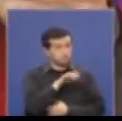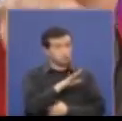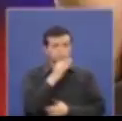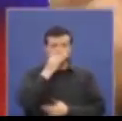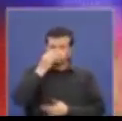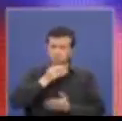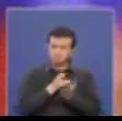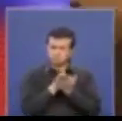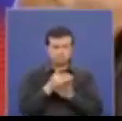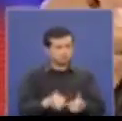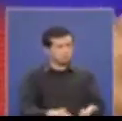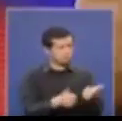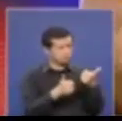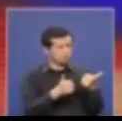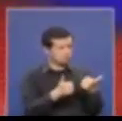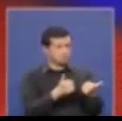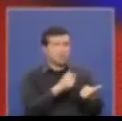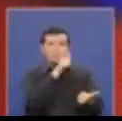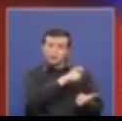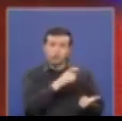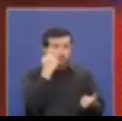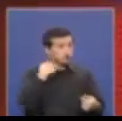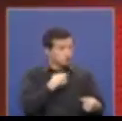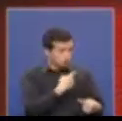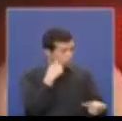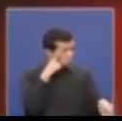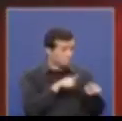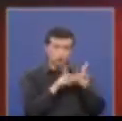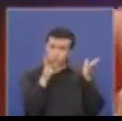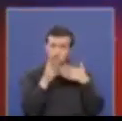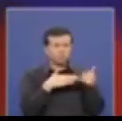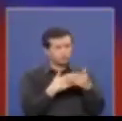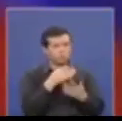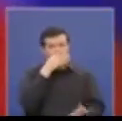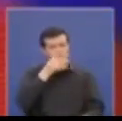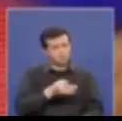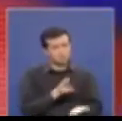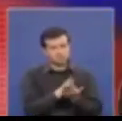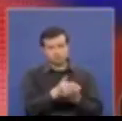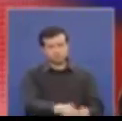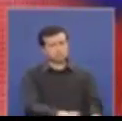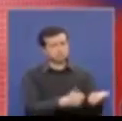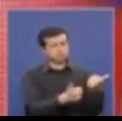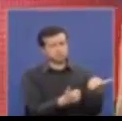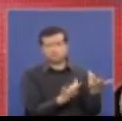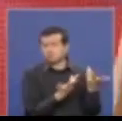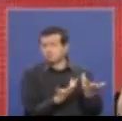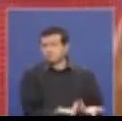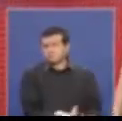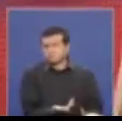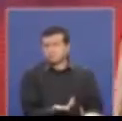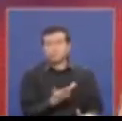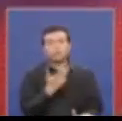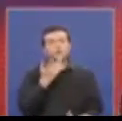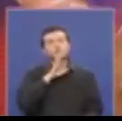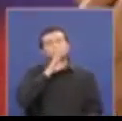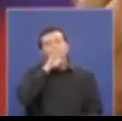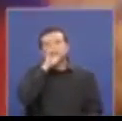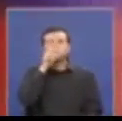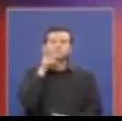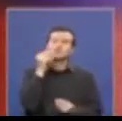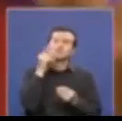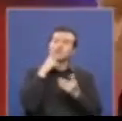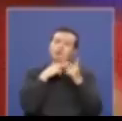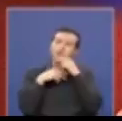hace, pero es una persona muy honesta. Él firma la compra de los helicópteros. No hay por dónde, pero esta gente quiere hacer escándalo donde